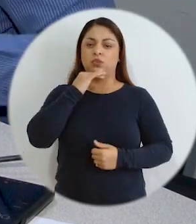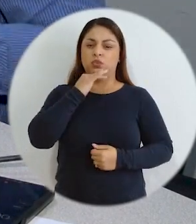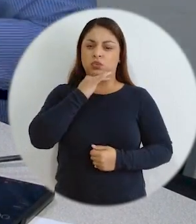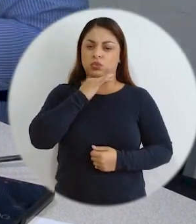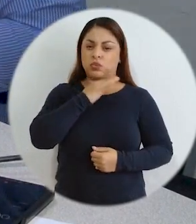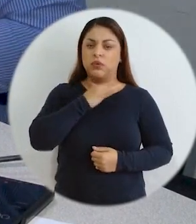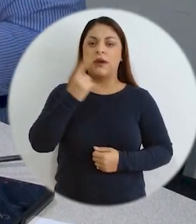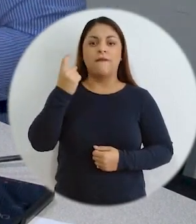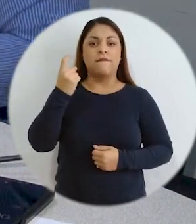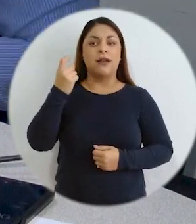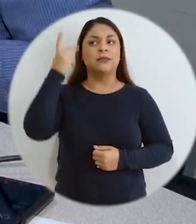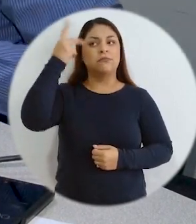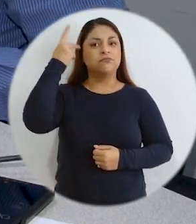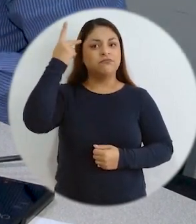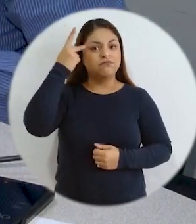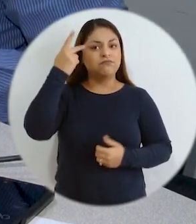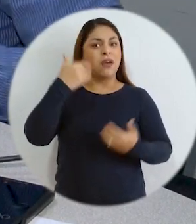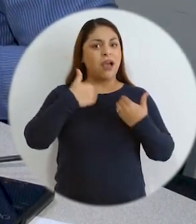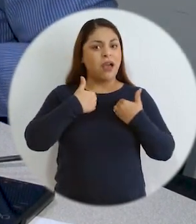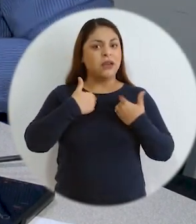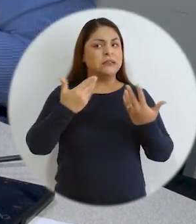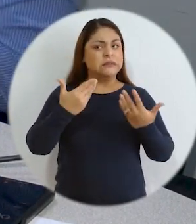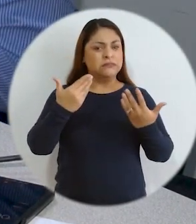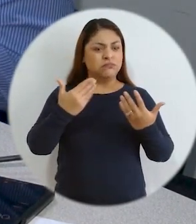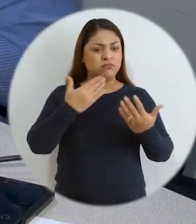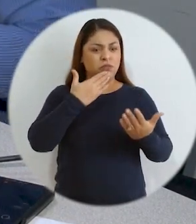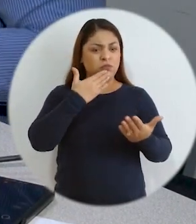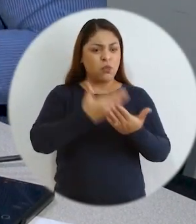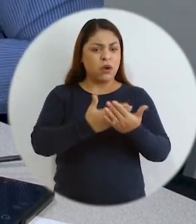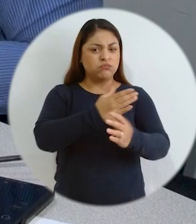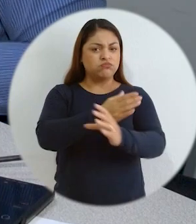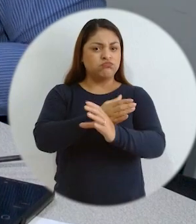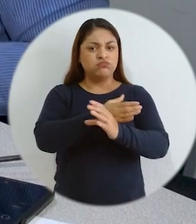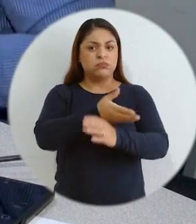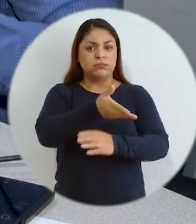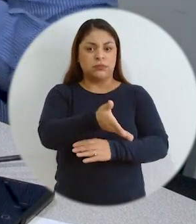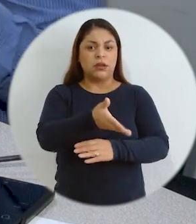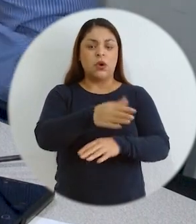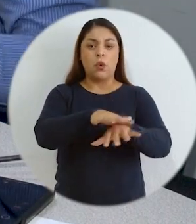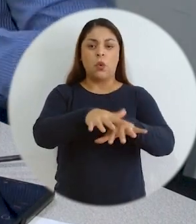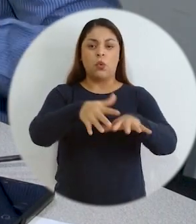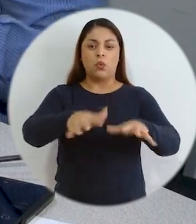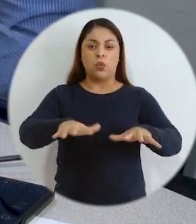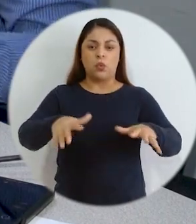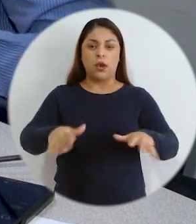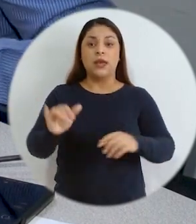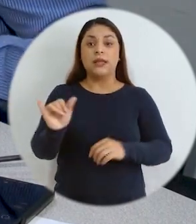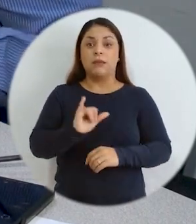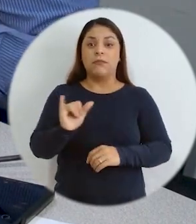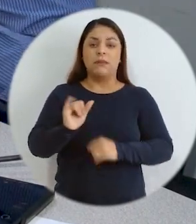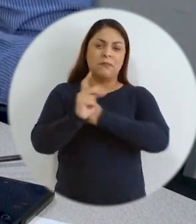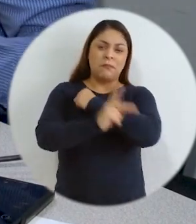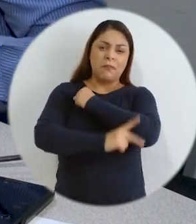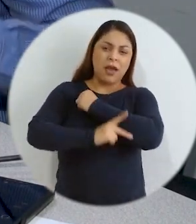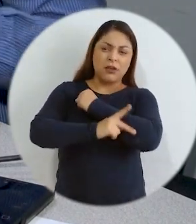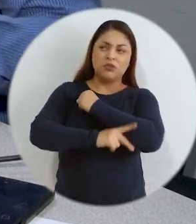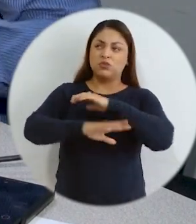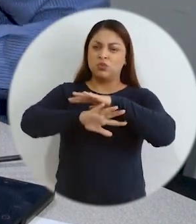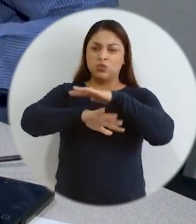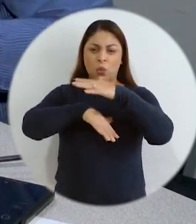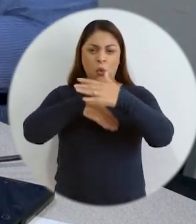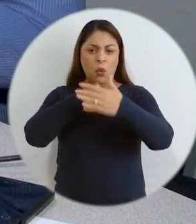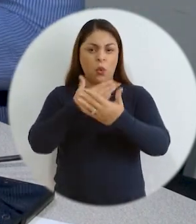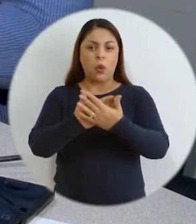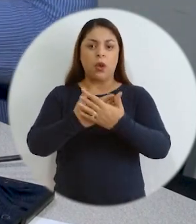de la falta de políticas que lleven a un estado adecuado de sostenibilidad y por supuesto a nivel geopolítico el compromiso que todas